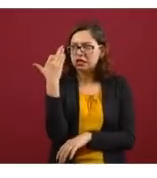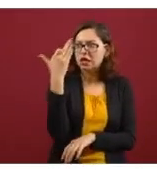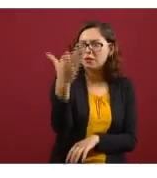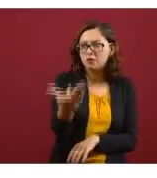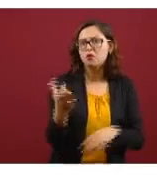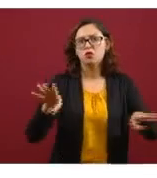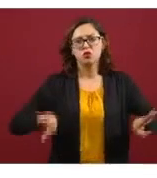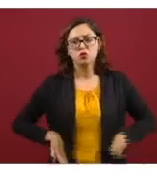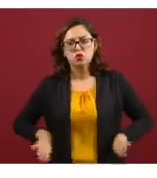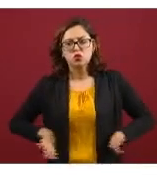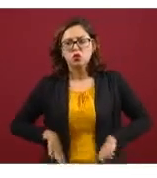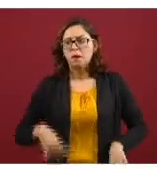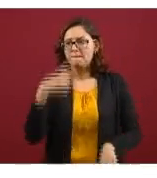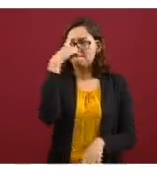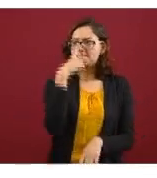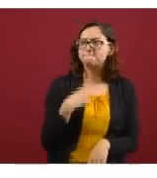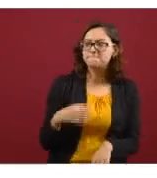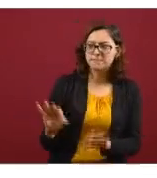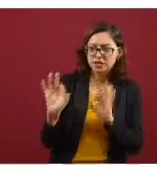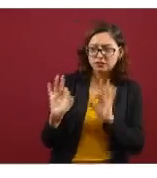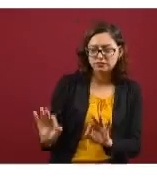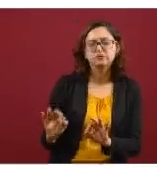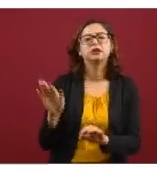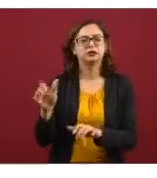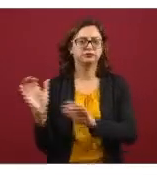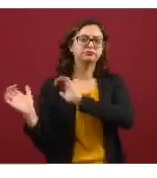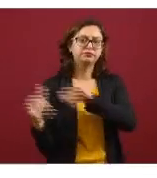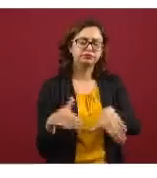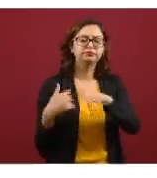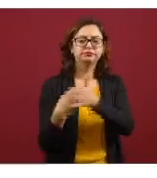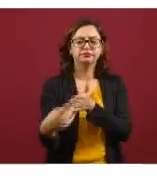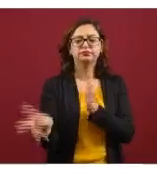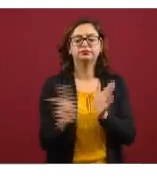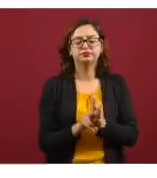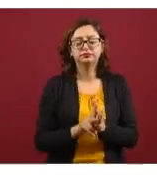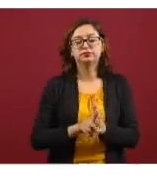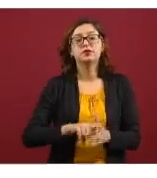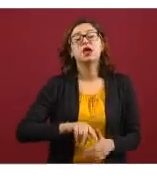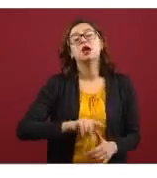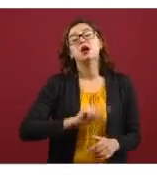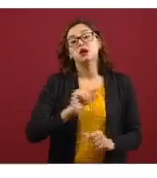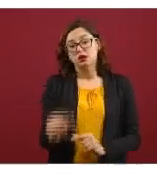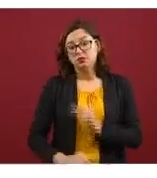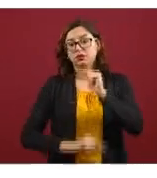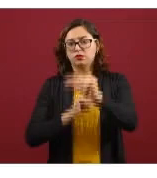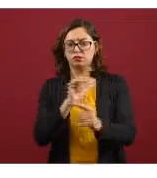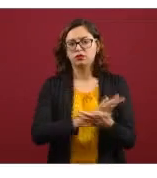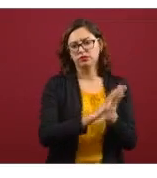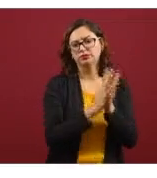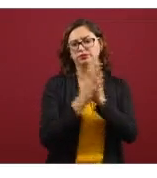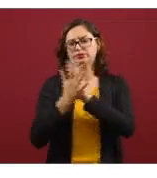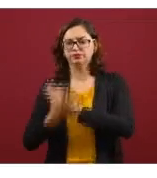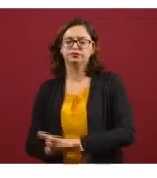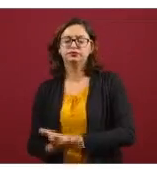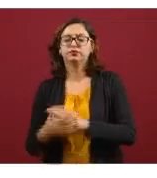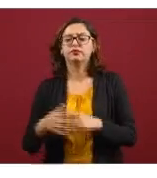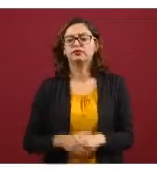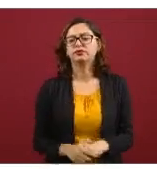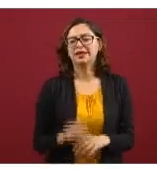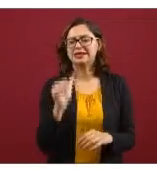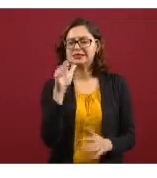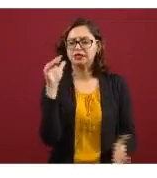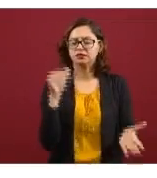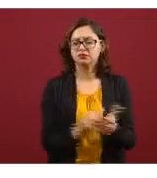compromiso con los mexicanos. El personal eventual y honorarios, vamos a tener